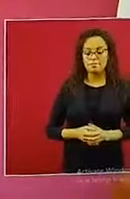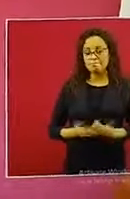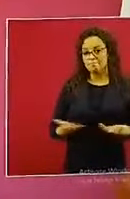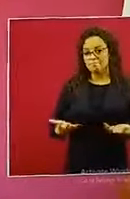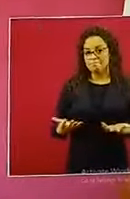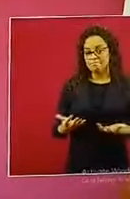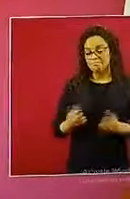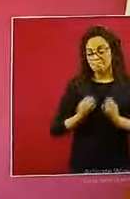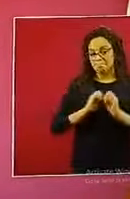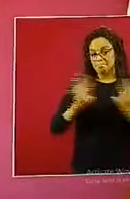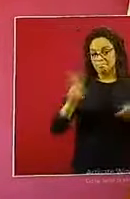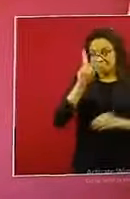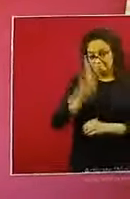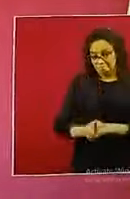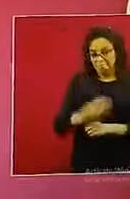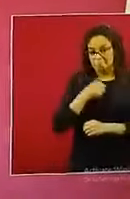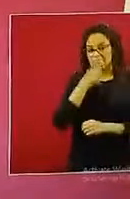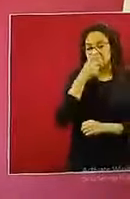claridad,